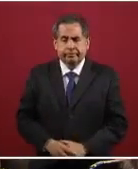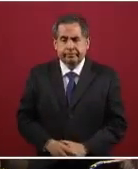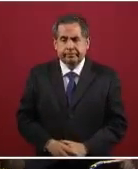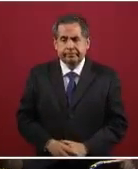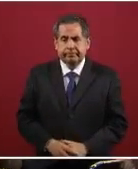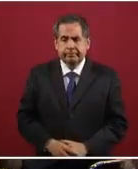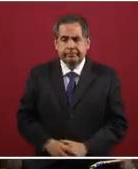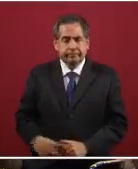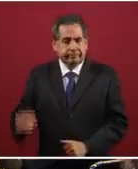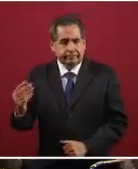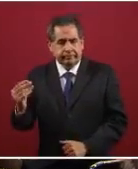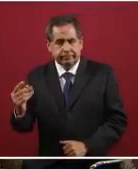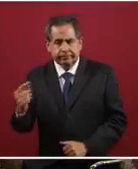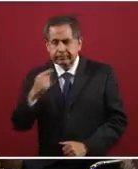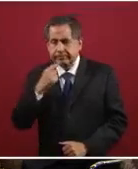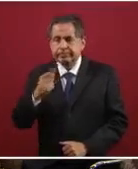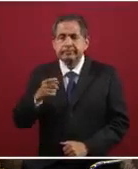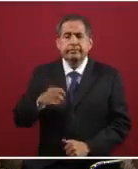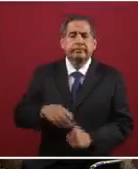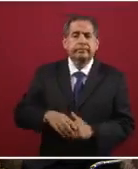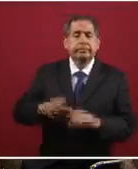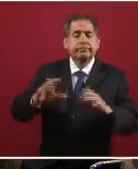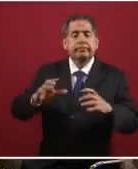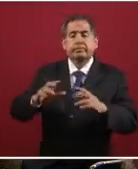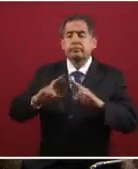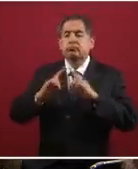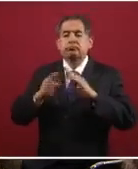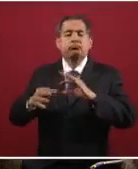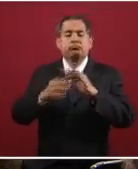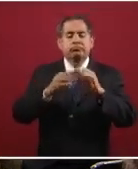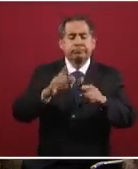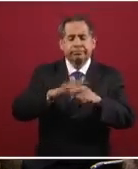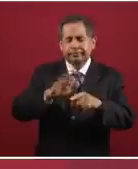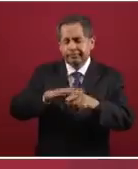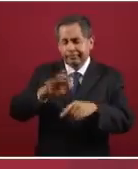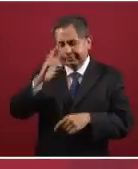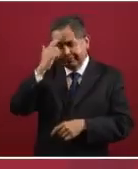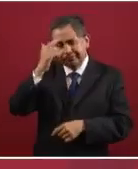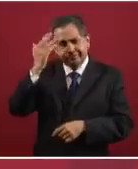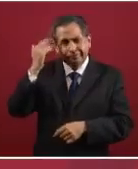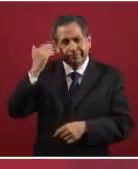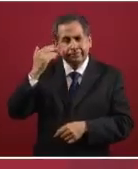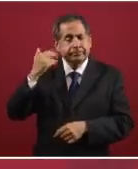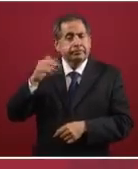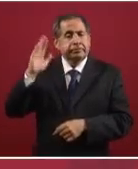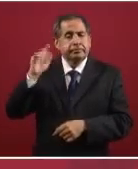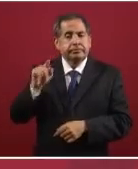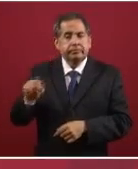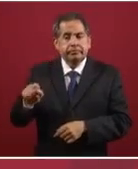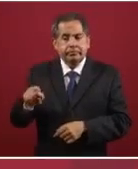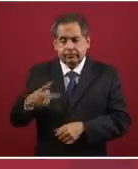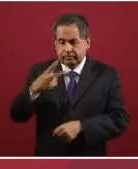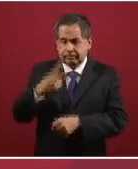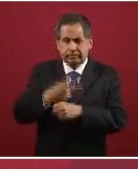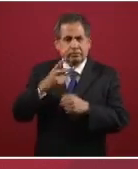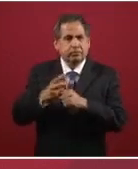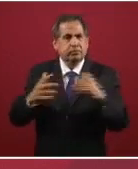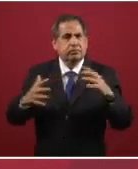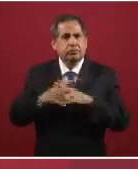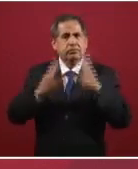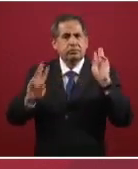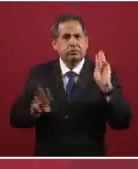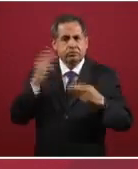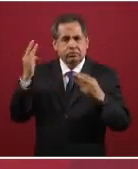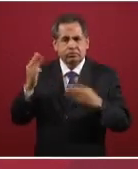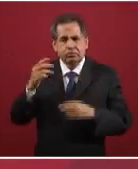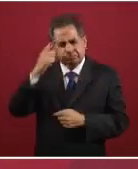Cuando hablo de actos de unidad nacional, estoy recordando que cuando la Segunda Guerra Mundial,